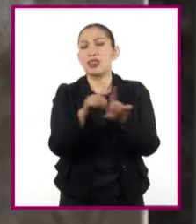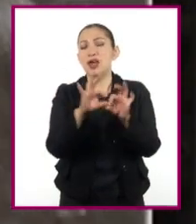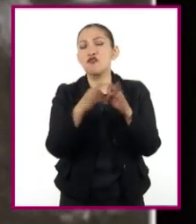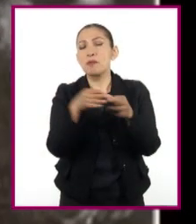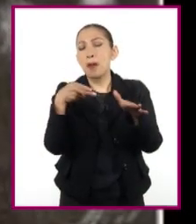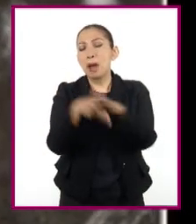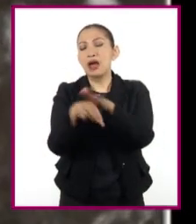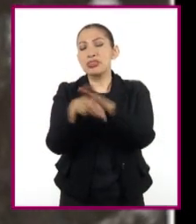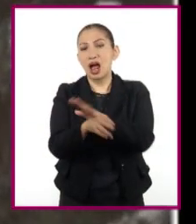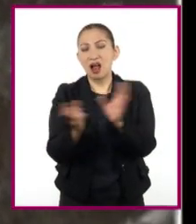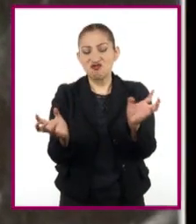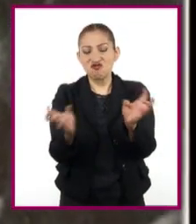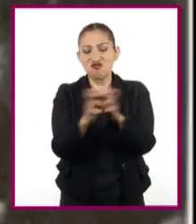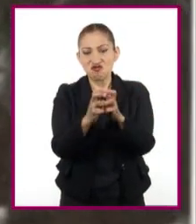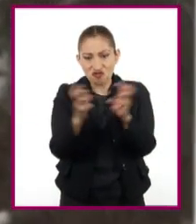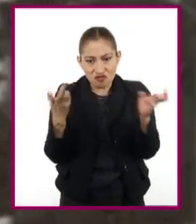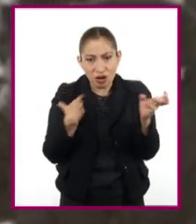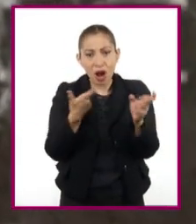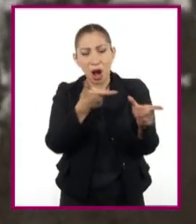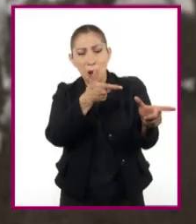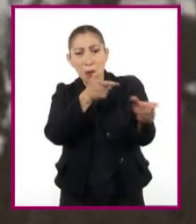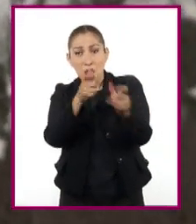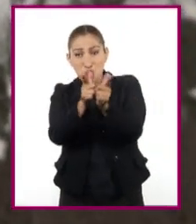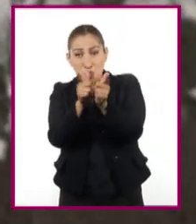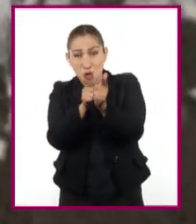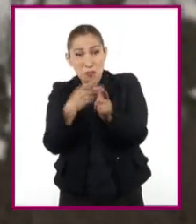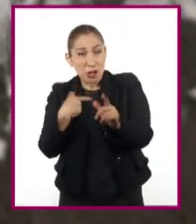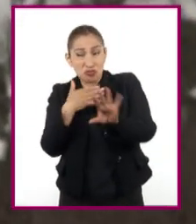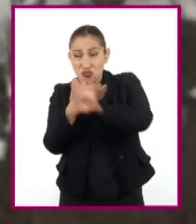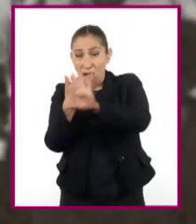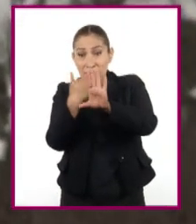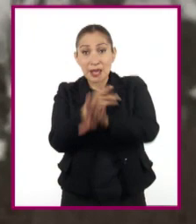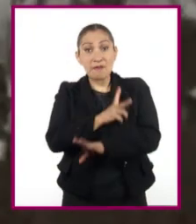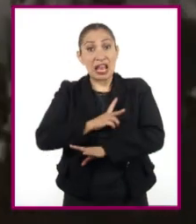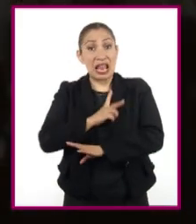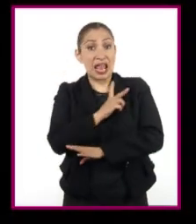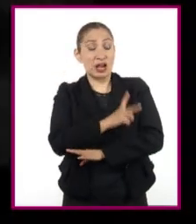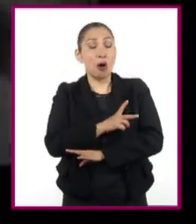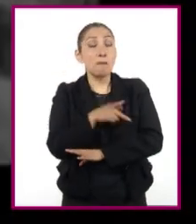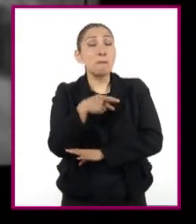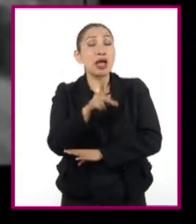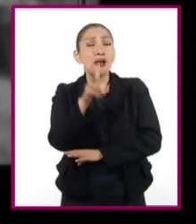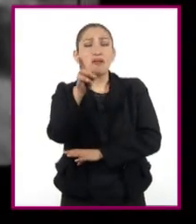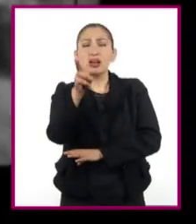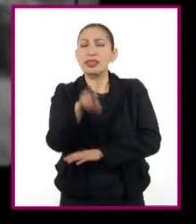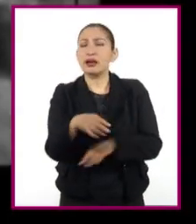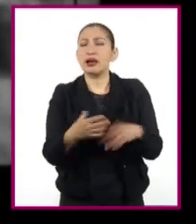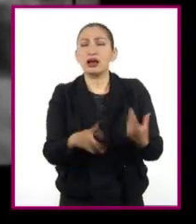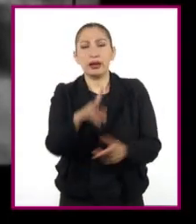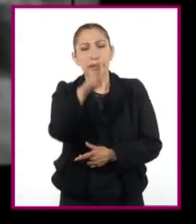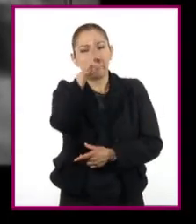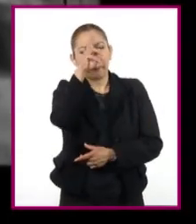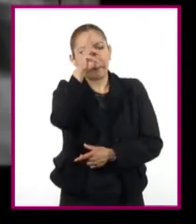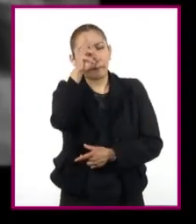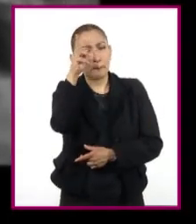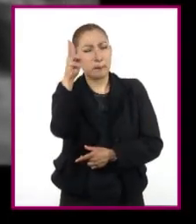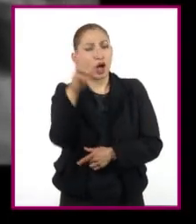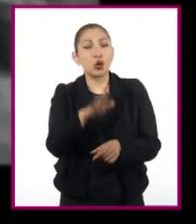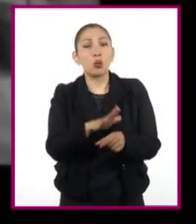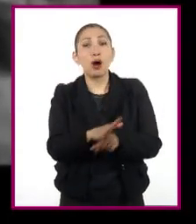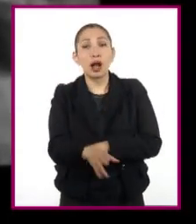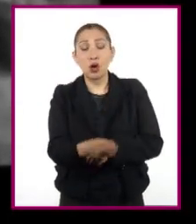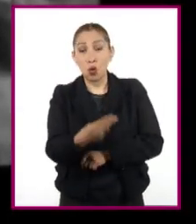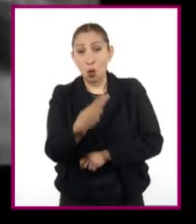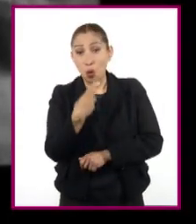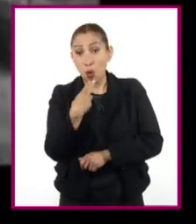variados: trampas, cacerías masivas y la utilización de venenos. Pero sin duda, el peor de todos fue